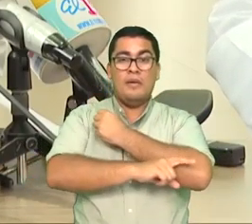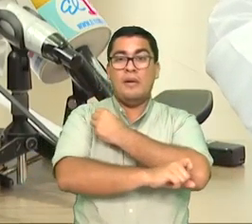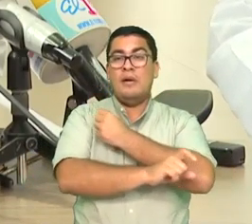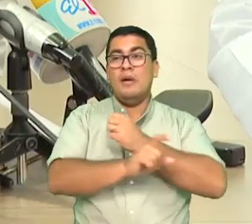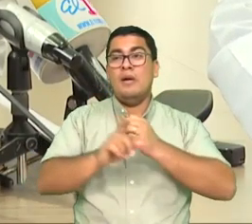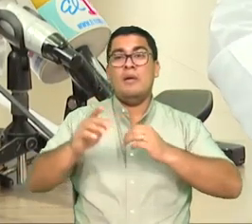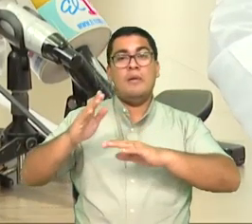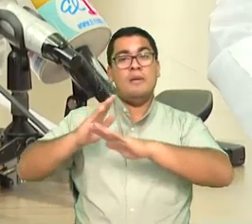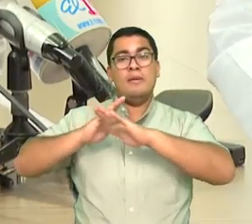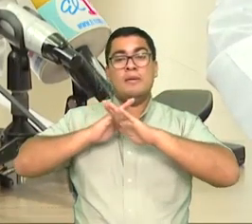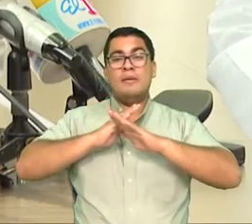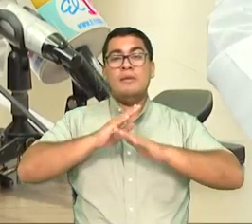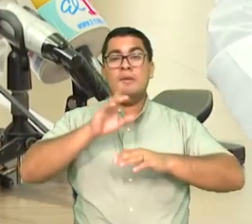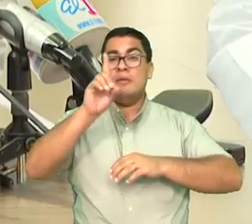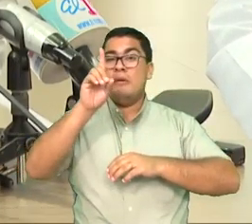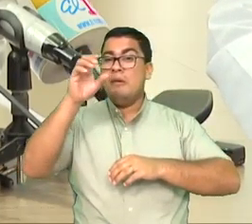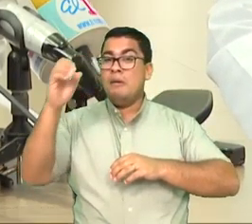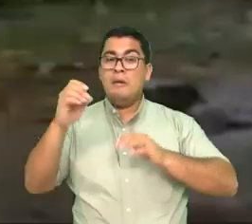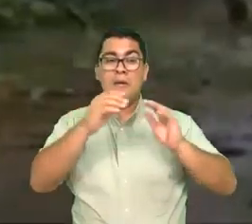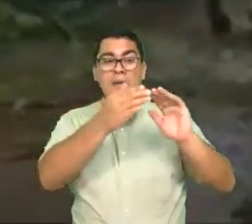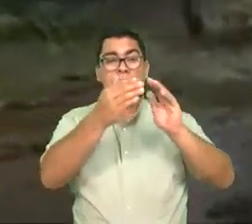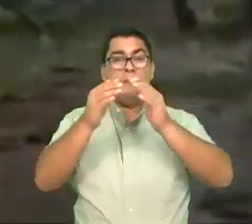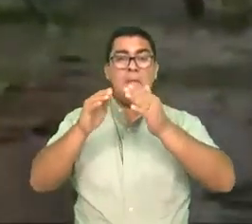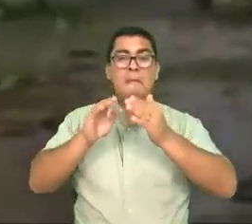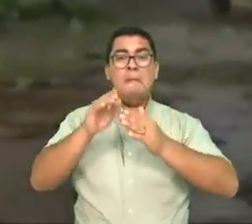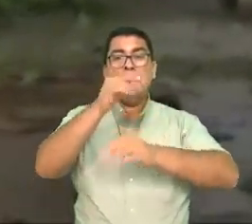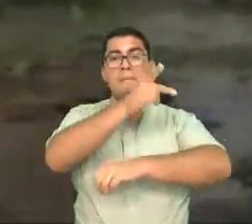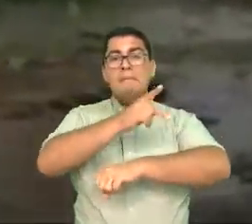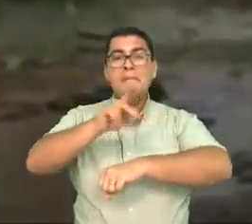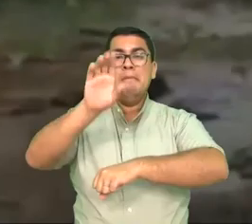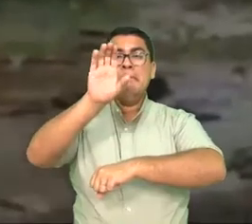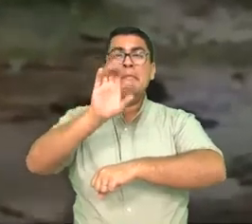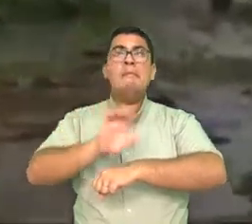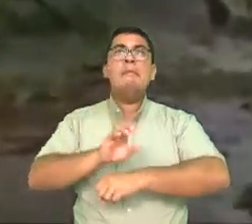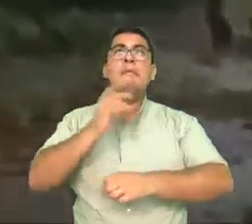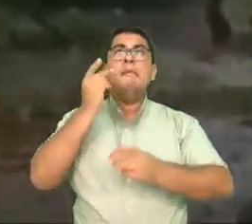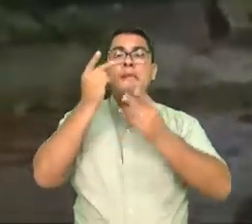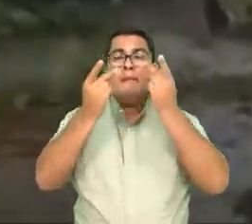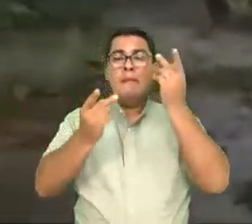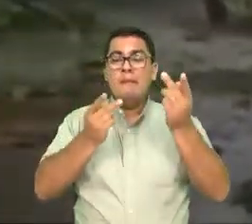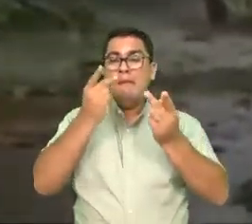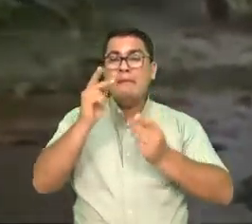10 localidades del municipio de Puerto Cabeza. Hemos visitado